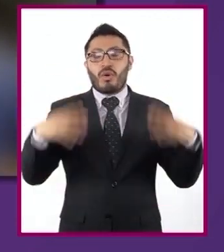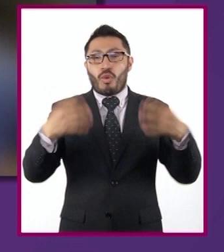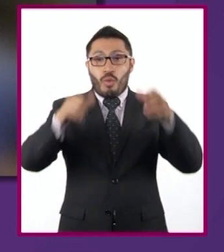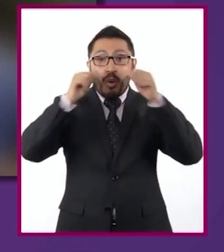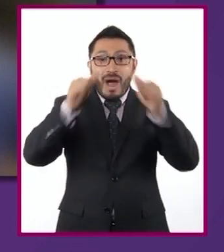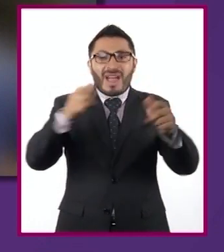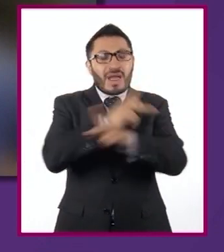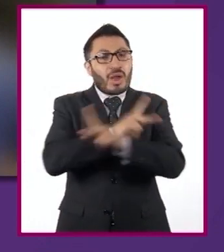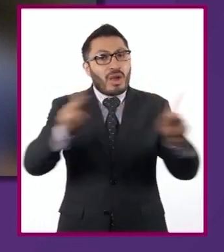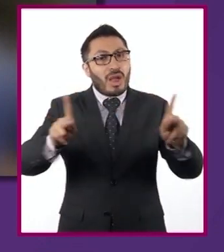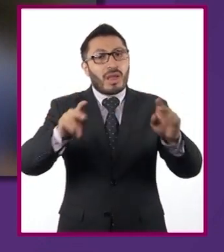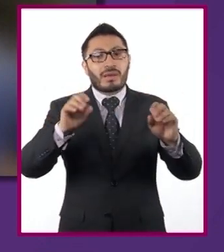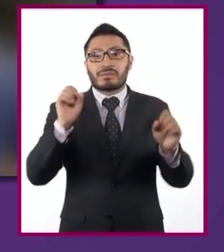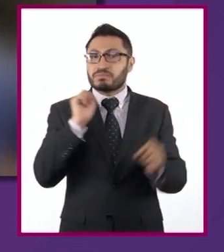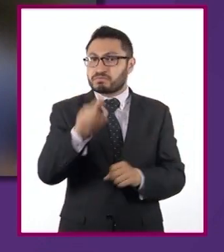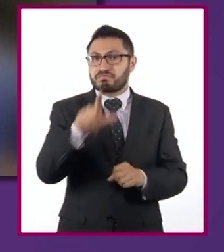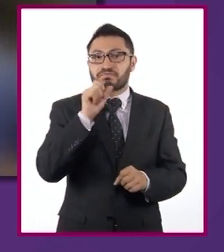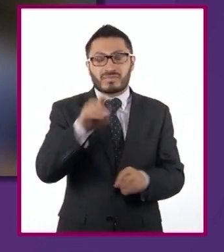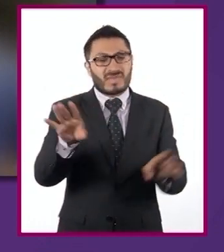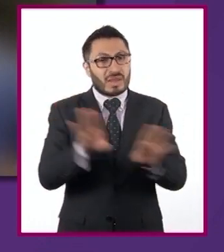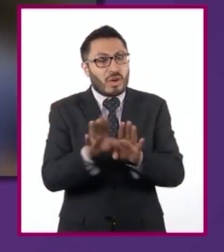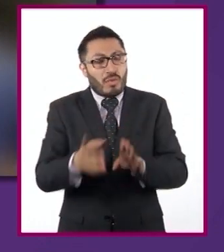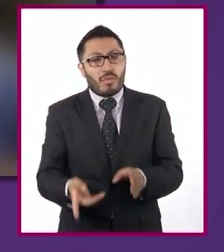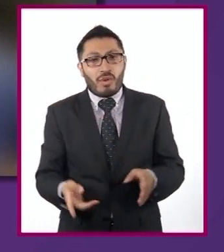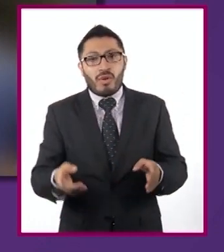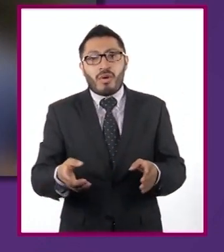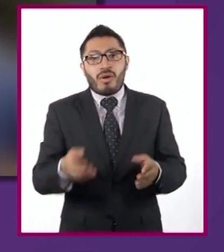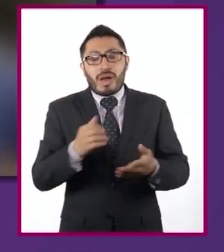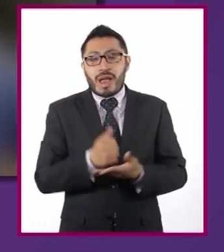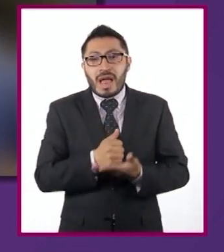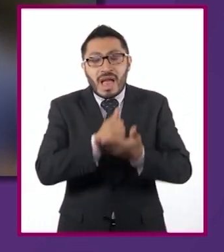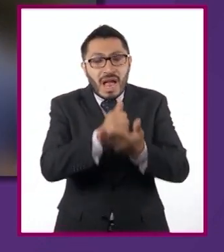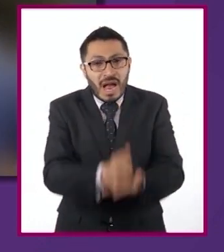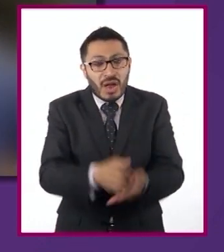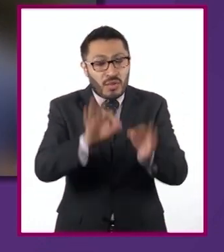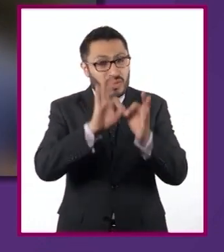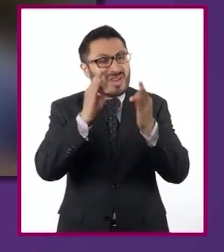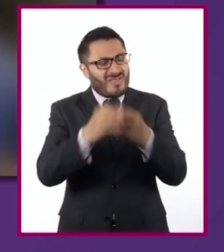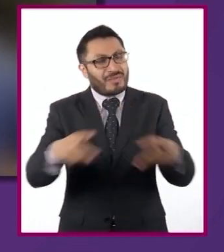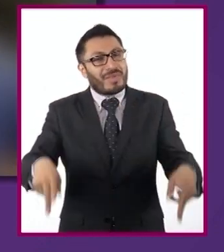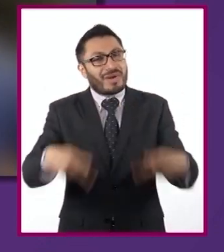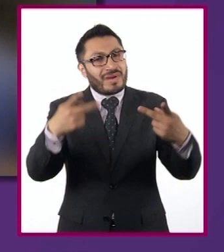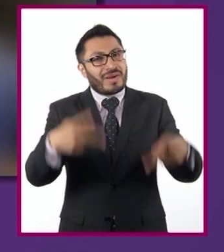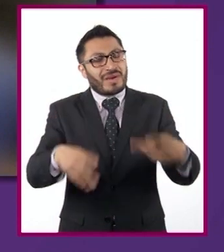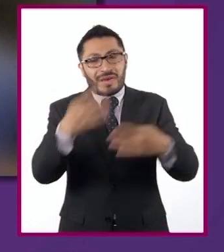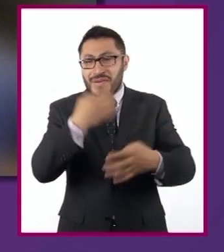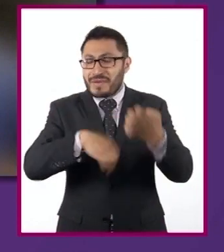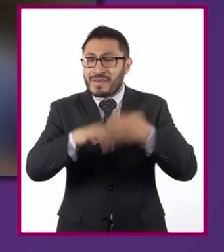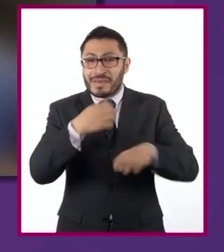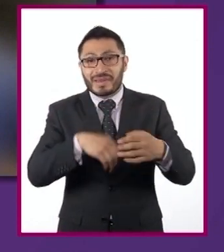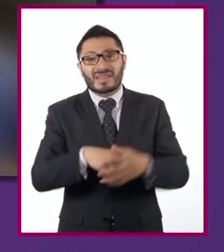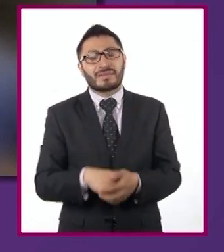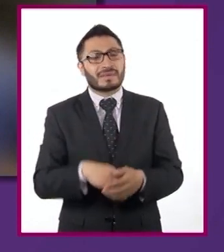de la publicidad, también son acompañamientos de la estrategia de la marca. Existe un concepto conocido como